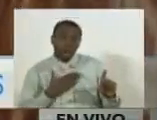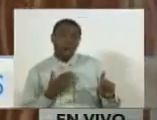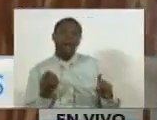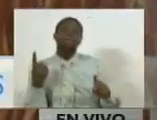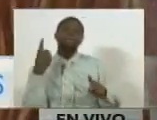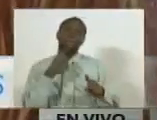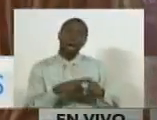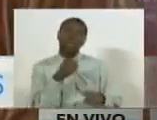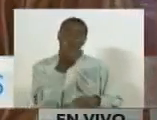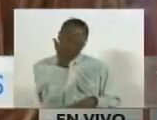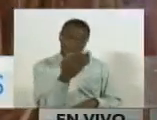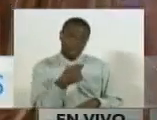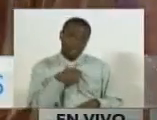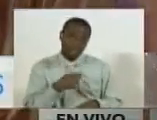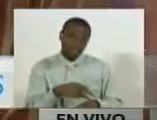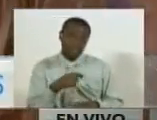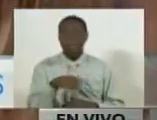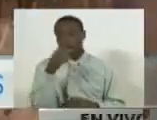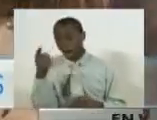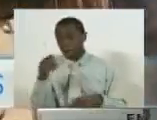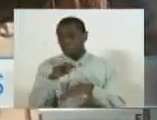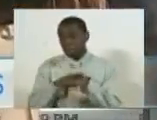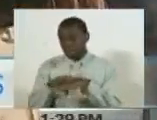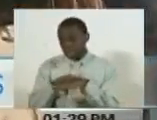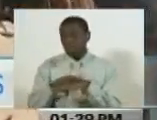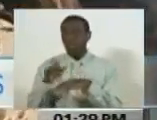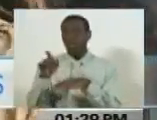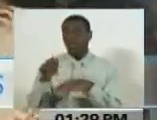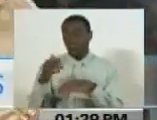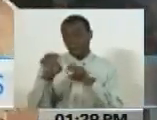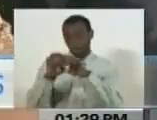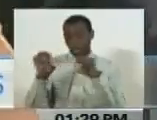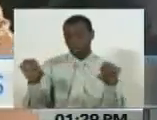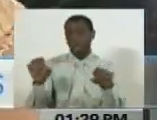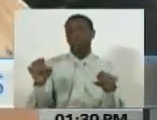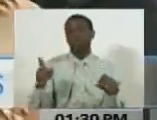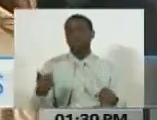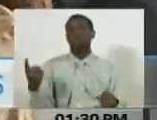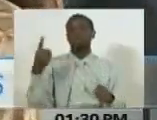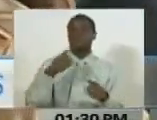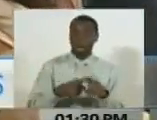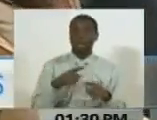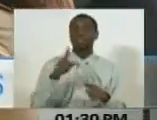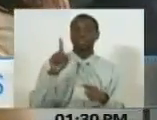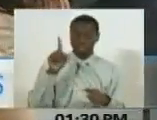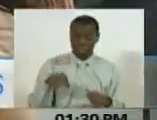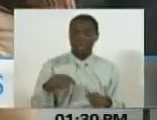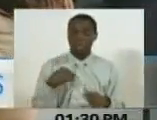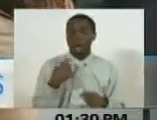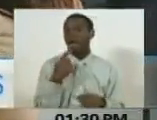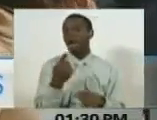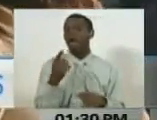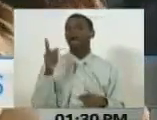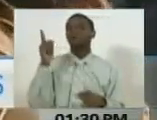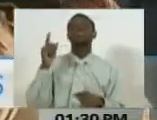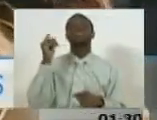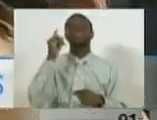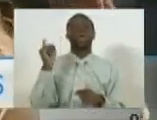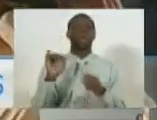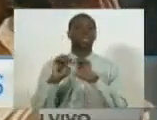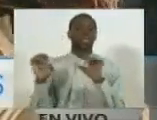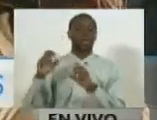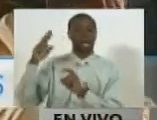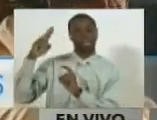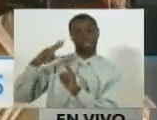a usted, presidente, como al ministro del Poder Popular para la Educación y los representantes de la zona educativa Táchira,